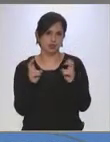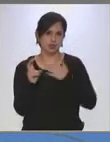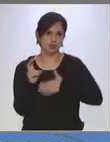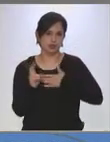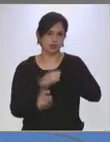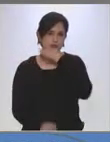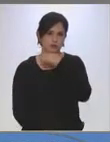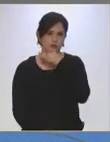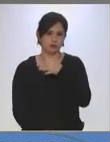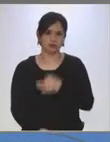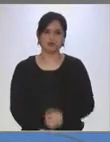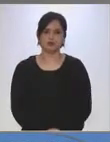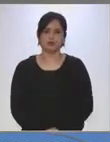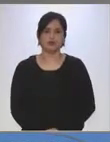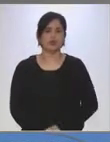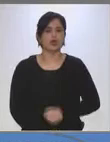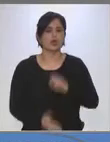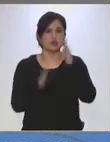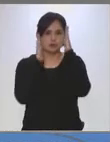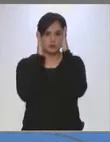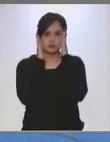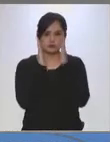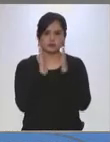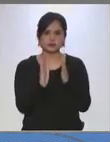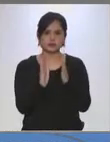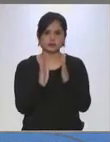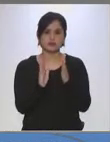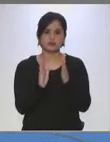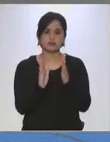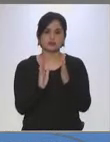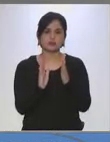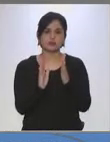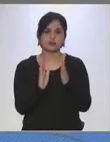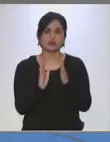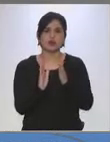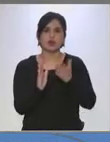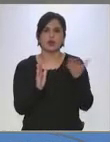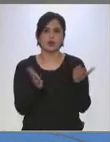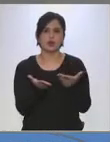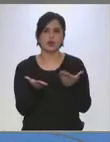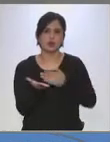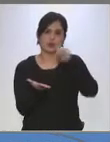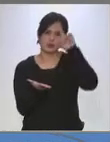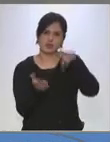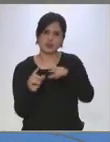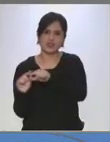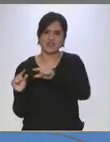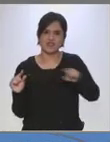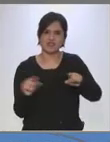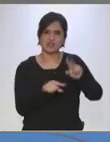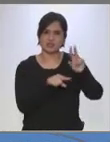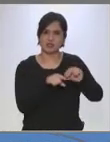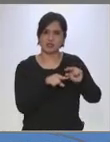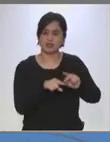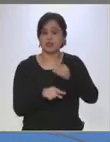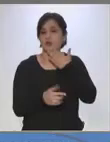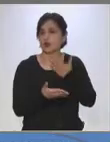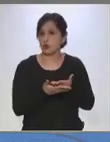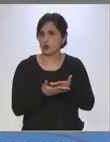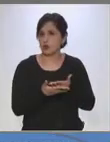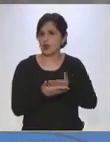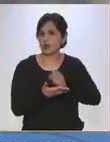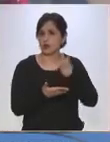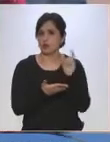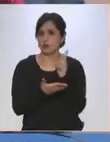quiero exponer hay que poner la plata donde se pone la boca como sabemos esta frase es un viejo dicho que implica que cuando se resalta y